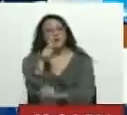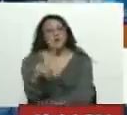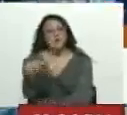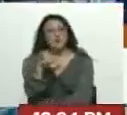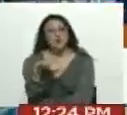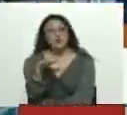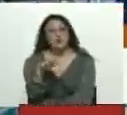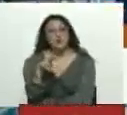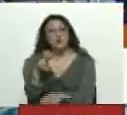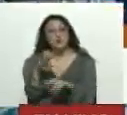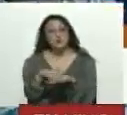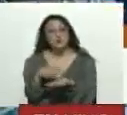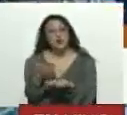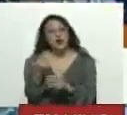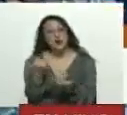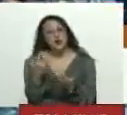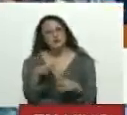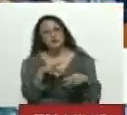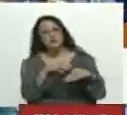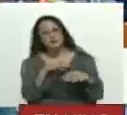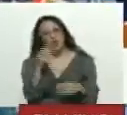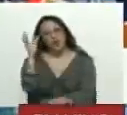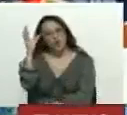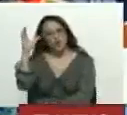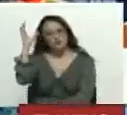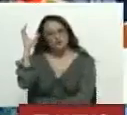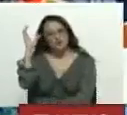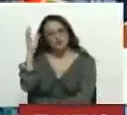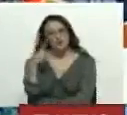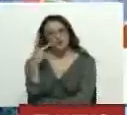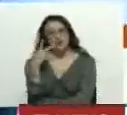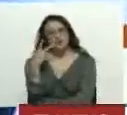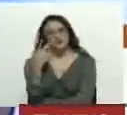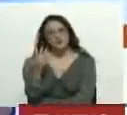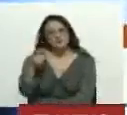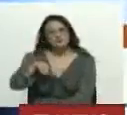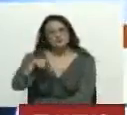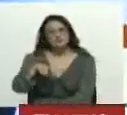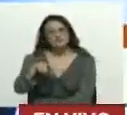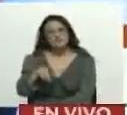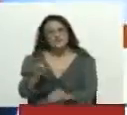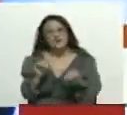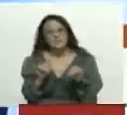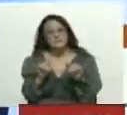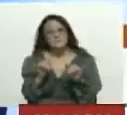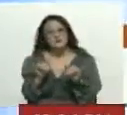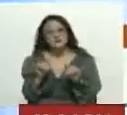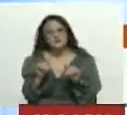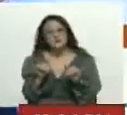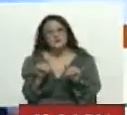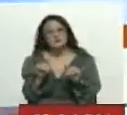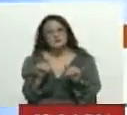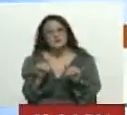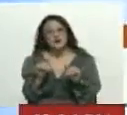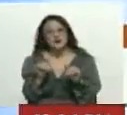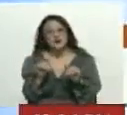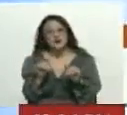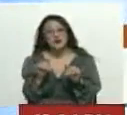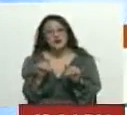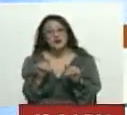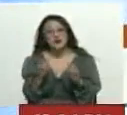obviamente asumimos asumimos conciencia política por la necesidad misma que que nos empujó